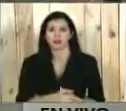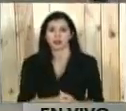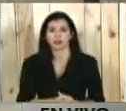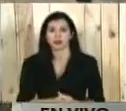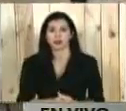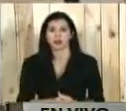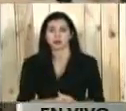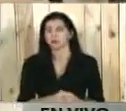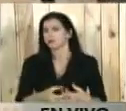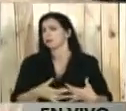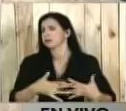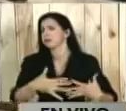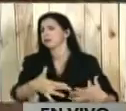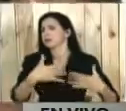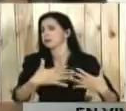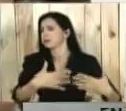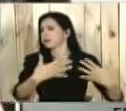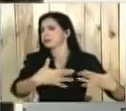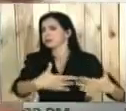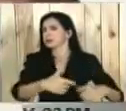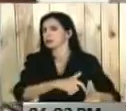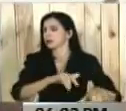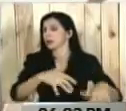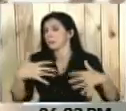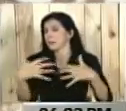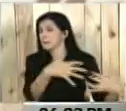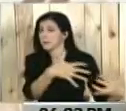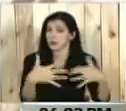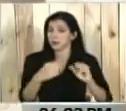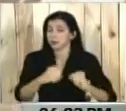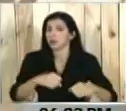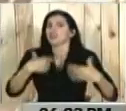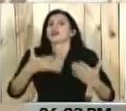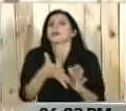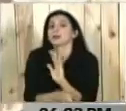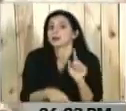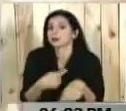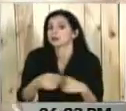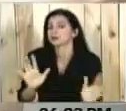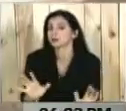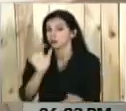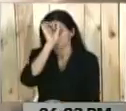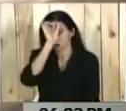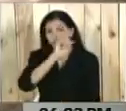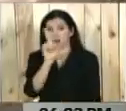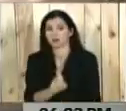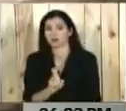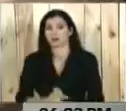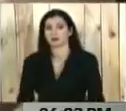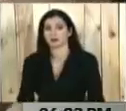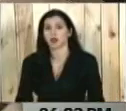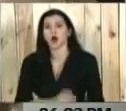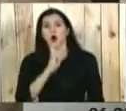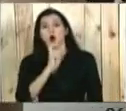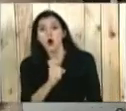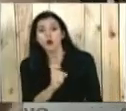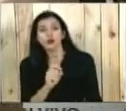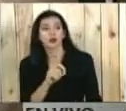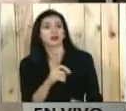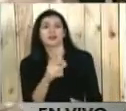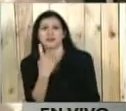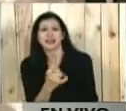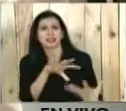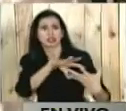sabe al final qué puede hacer. Muchas veces esas fuerzas de odio e intolerancia se devuelven contra los propios protagonistas